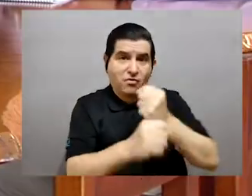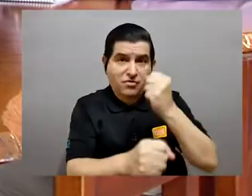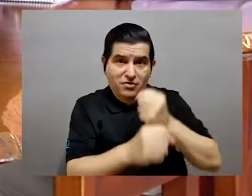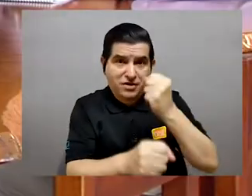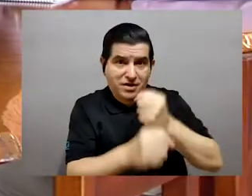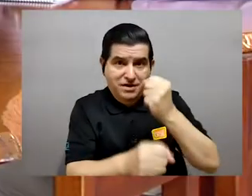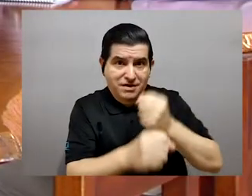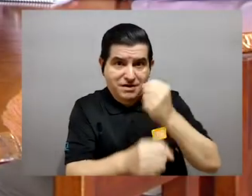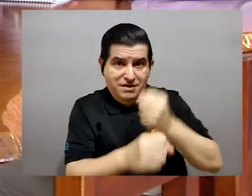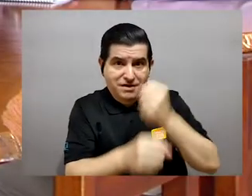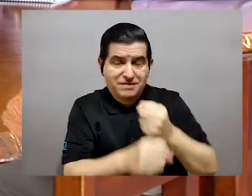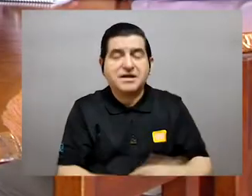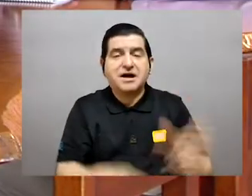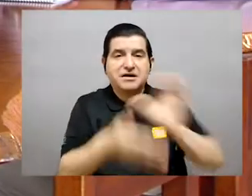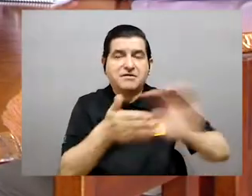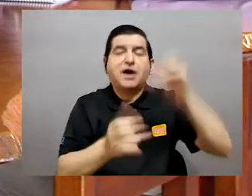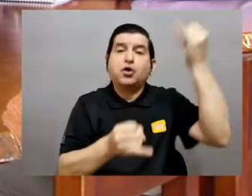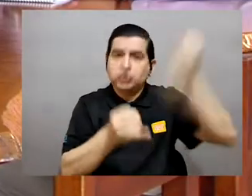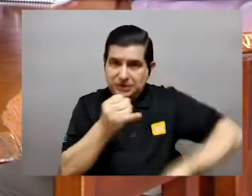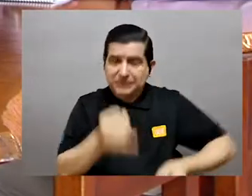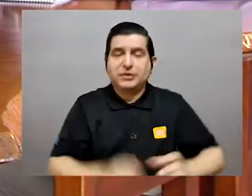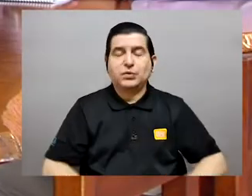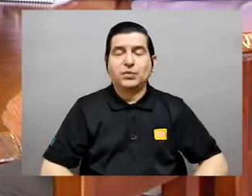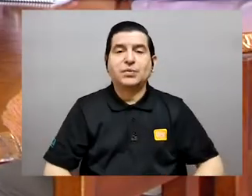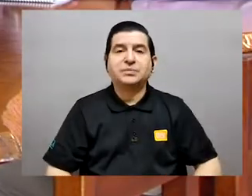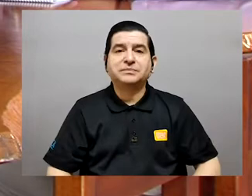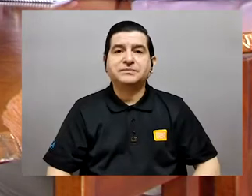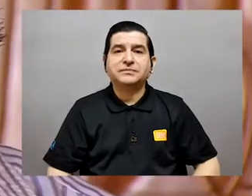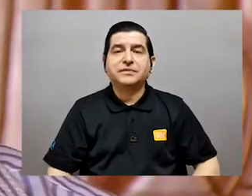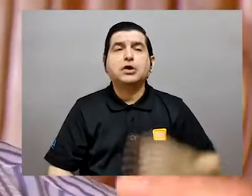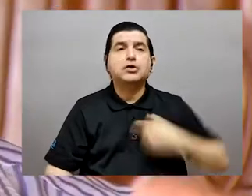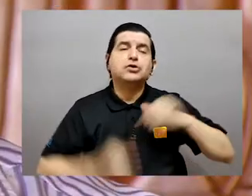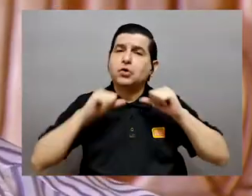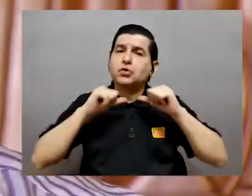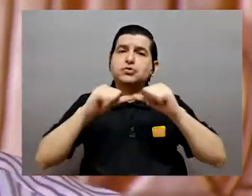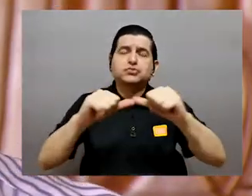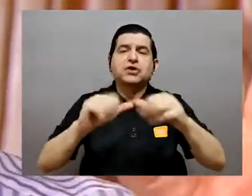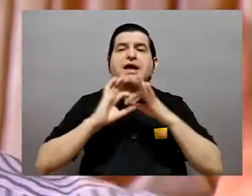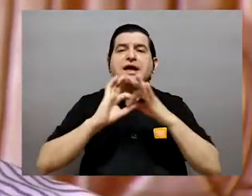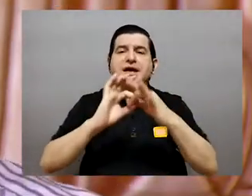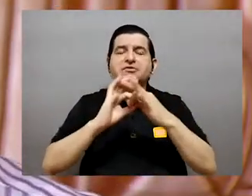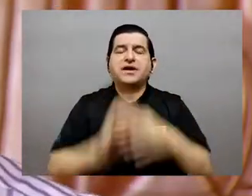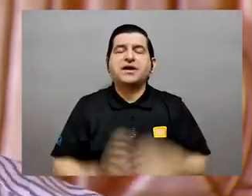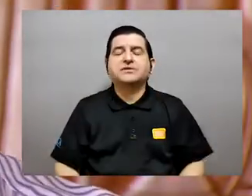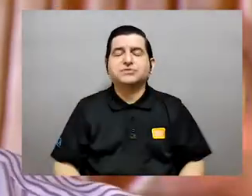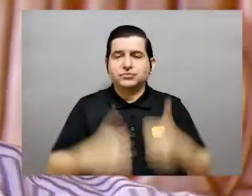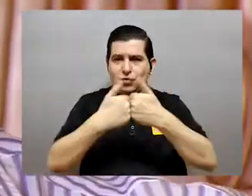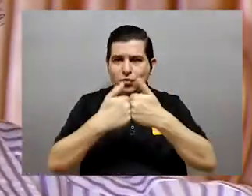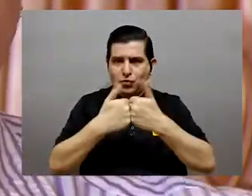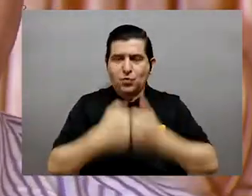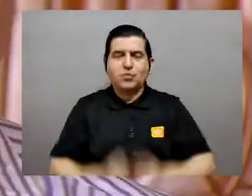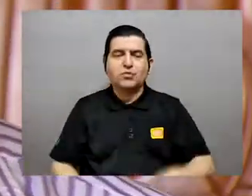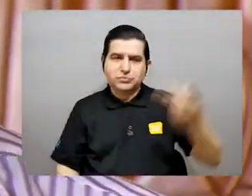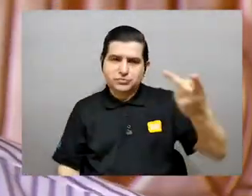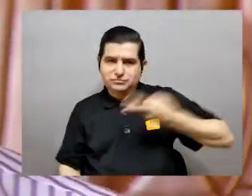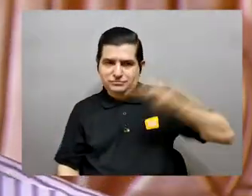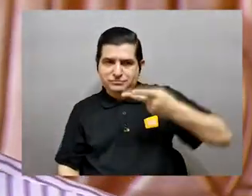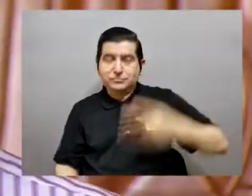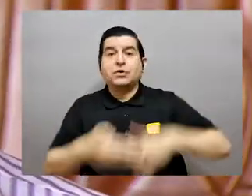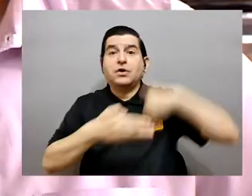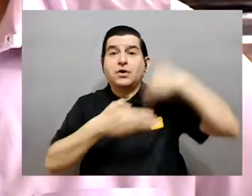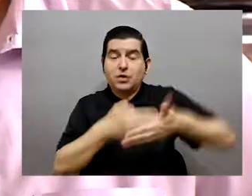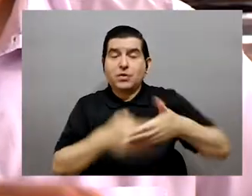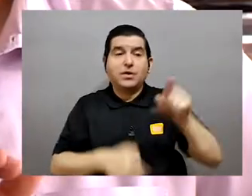fotografía. Entonces pusimos la fotografía que era más impactante para que la gente viera al niño sano. Pero cuando el niño sano llegaba